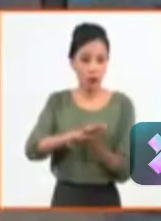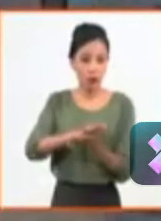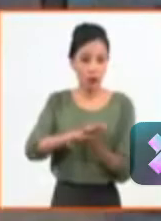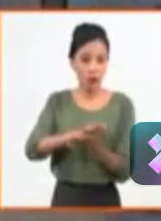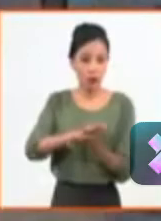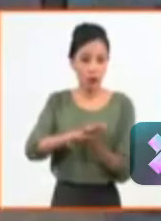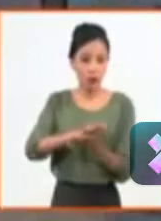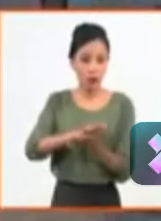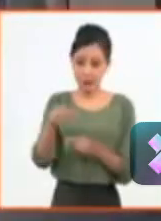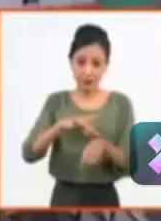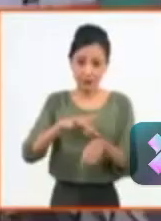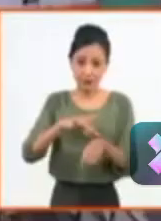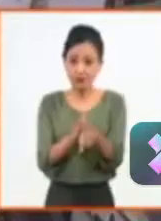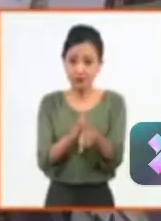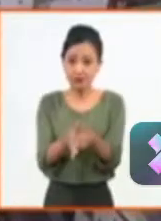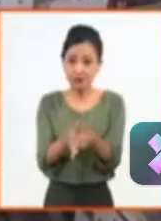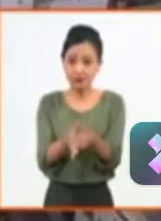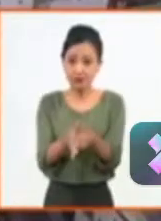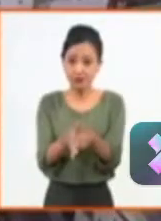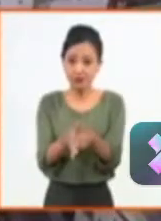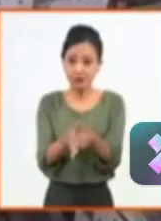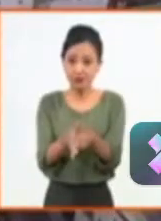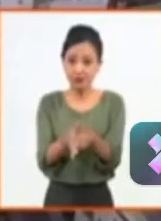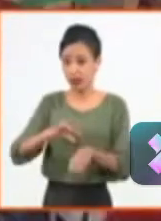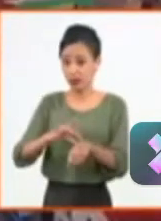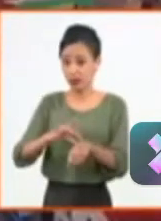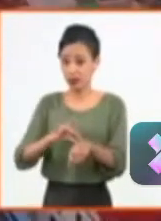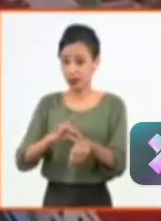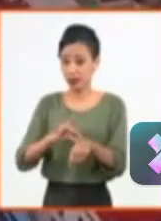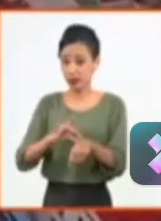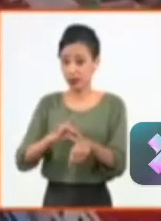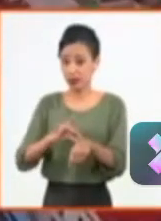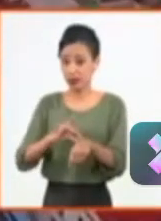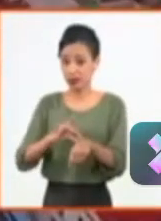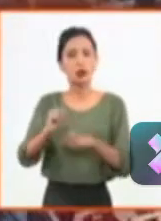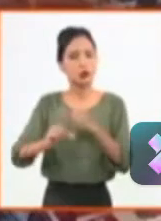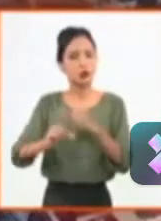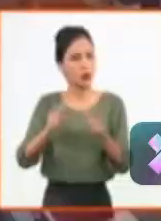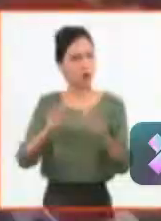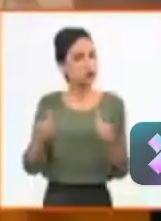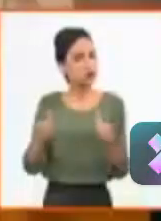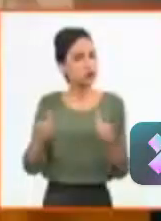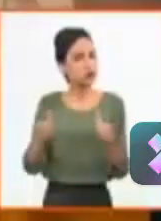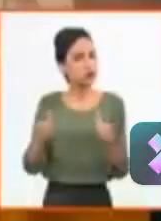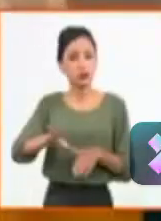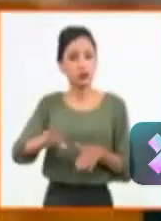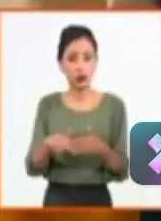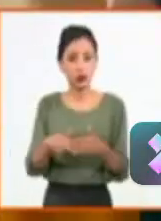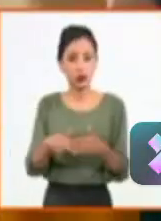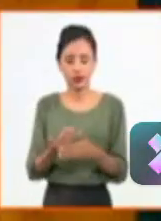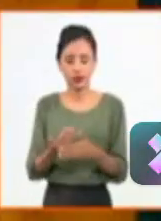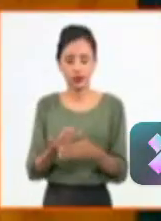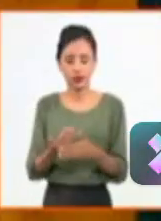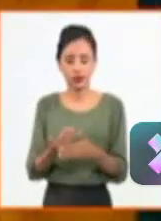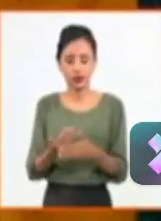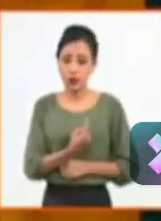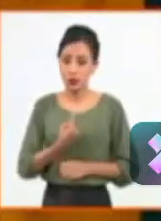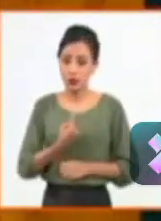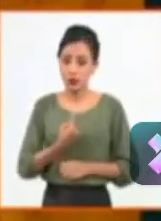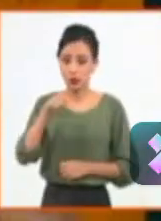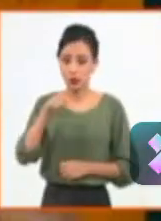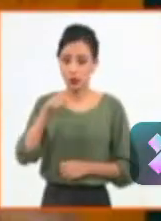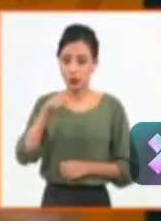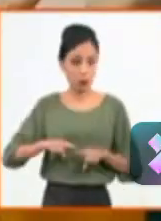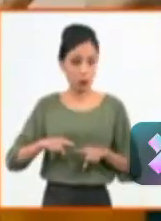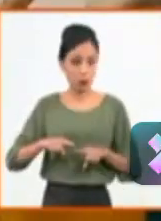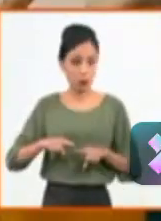con una cantidad importante de casos que afortunadamente han ido disminuyendo en los últimos días. Pero hemos venido con la intención de